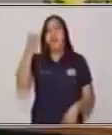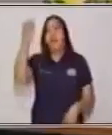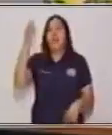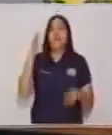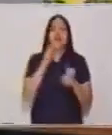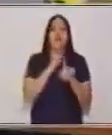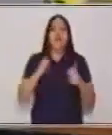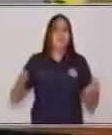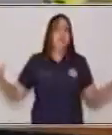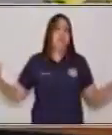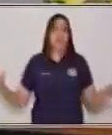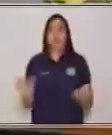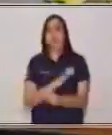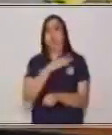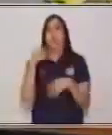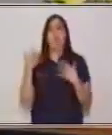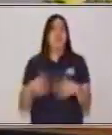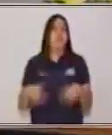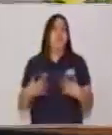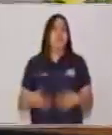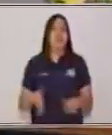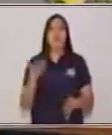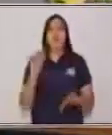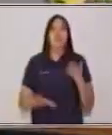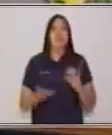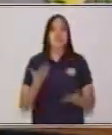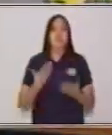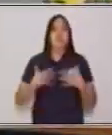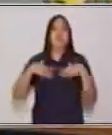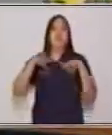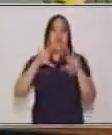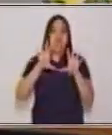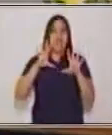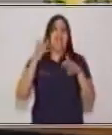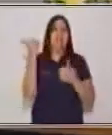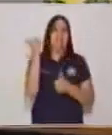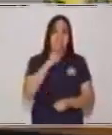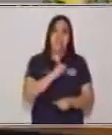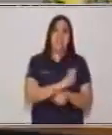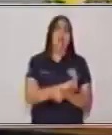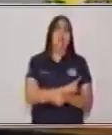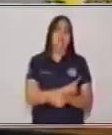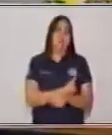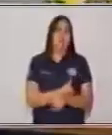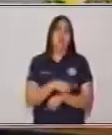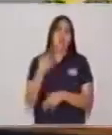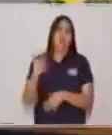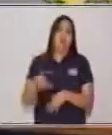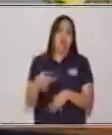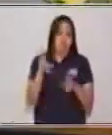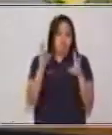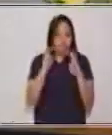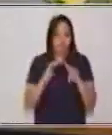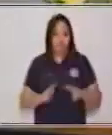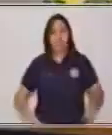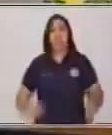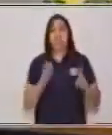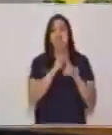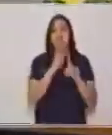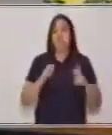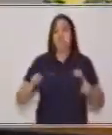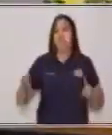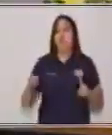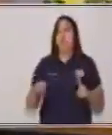en realidad se lleva uno como unos 10, 15 minutos para realizar el análisis de una sola oración. Vamos a realizar de